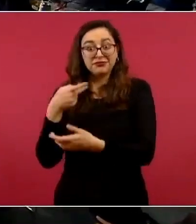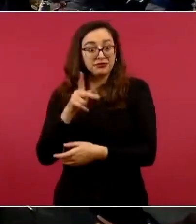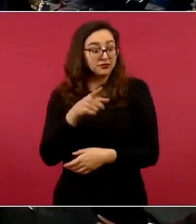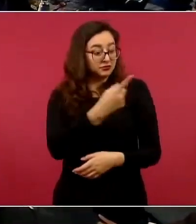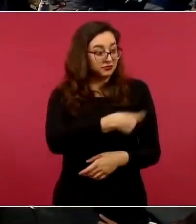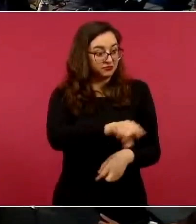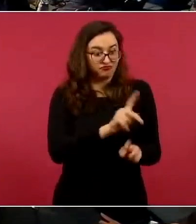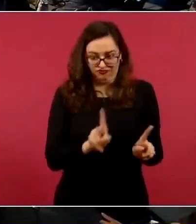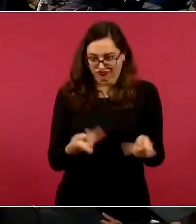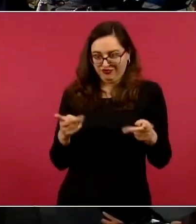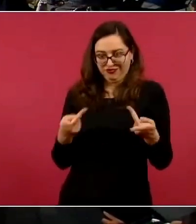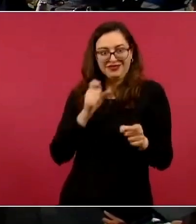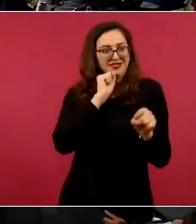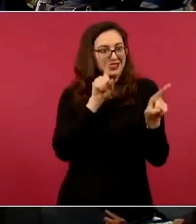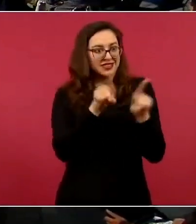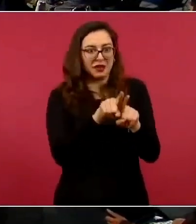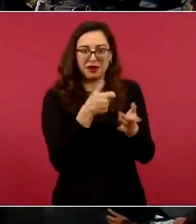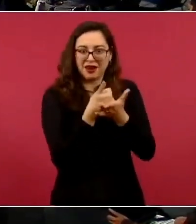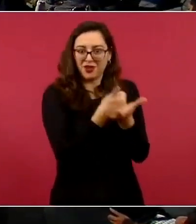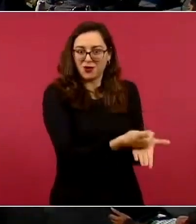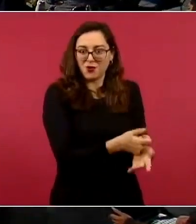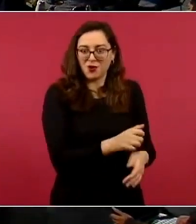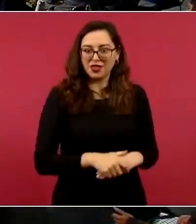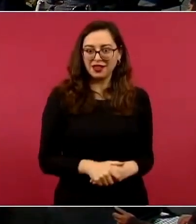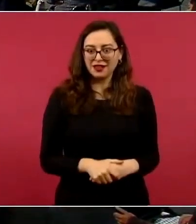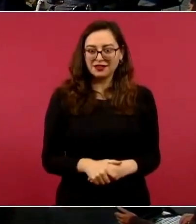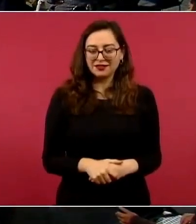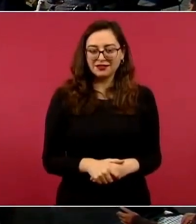¿en dónde está el humanismo?